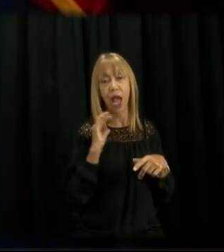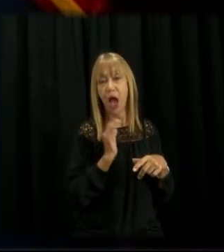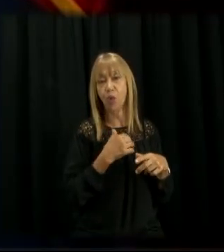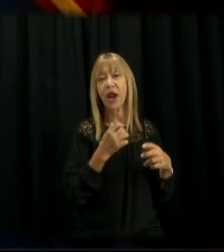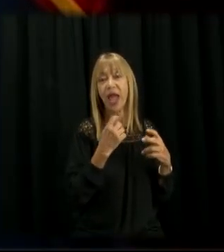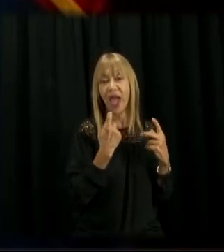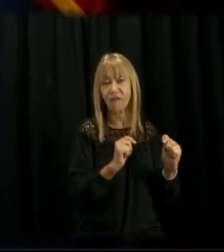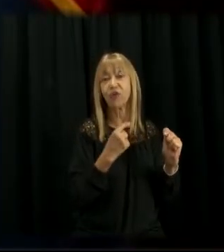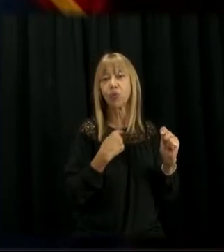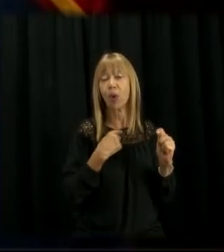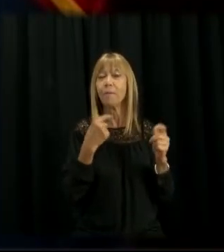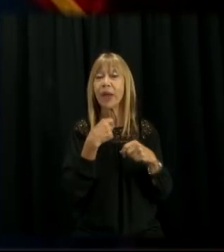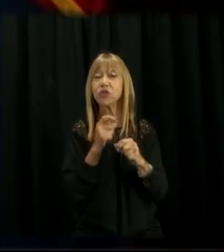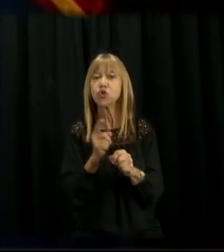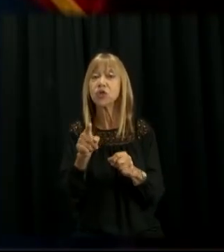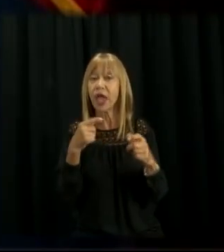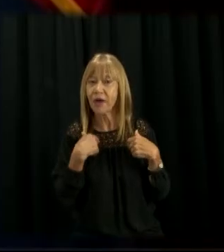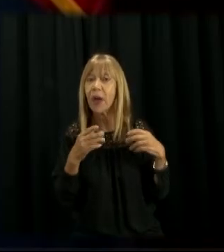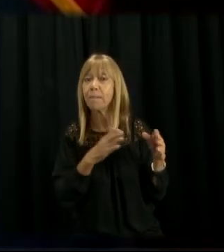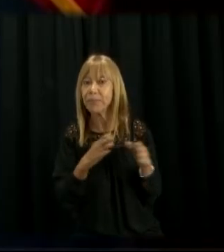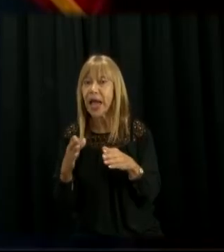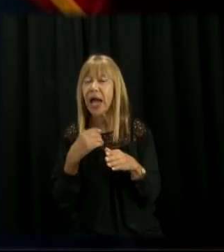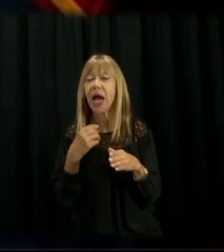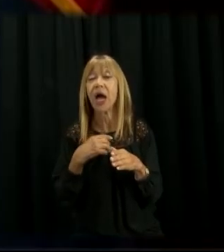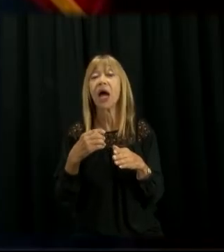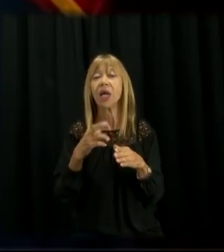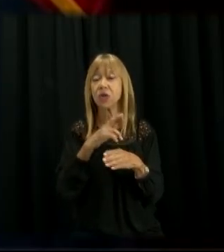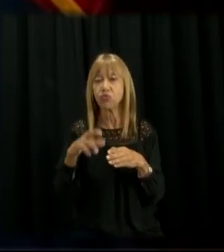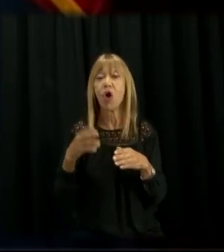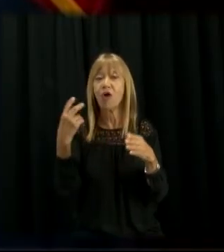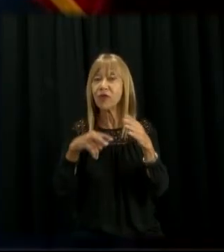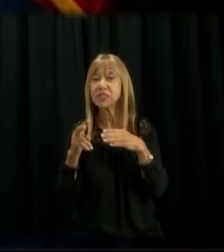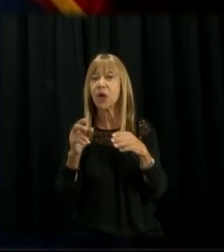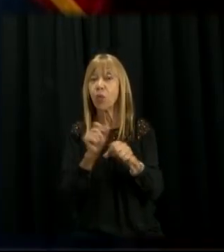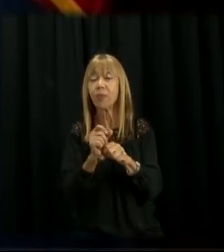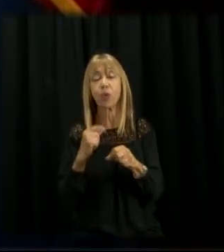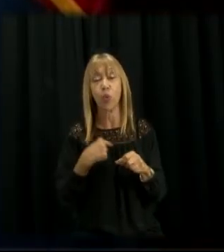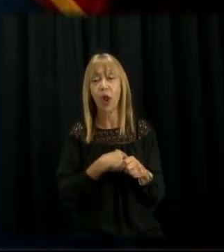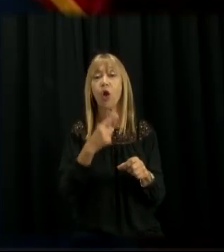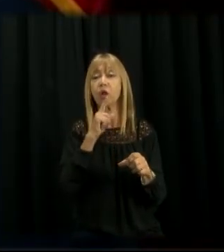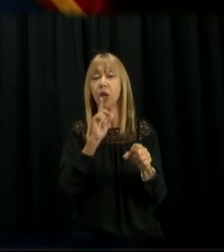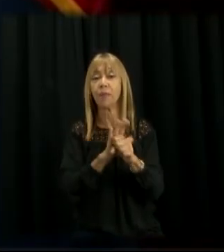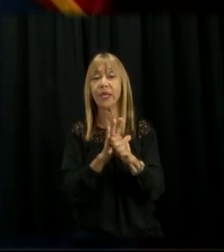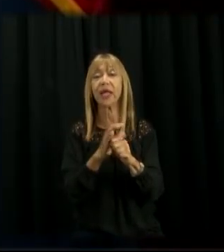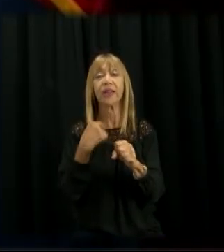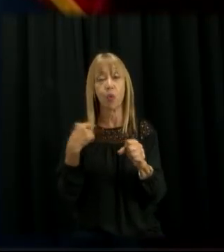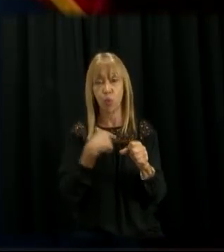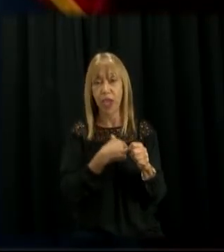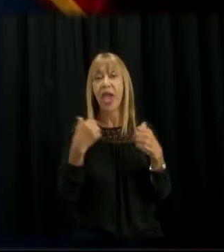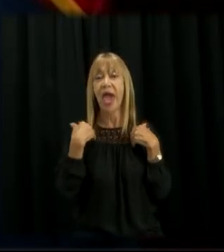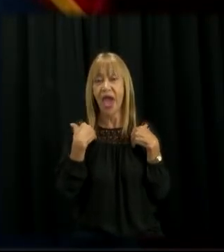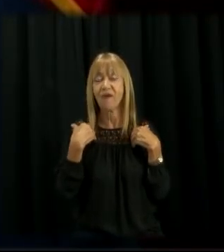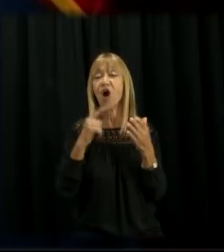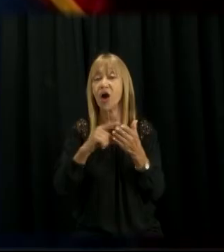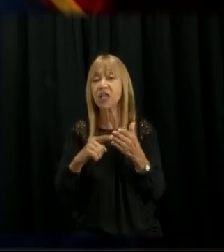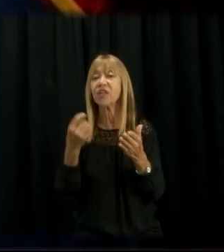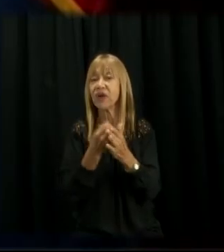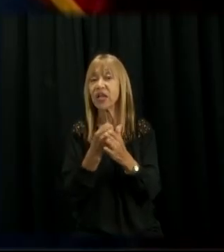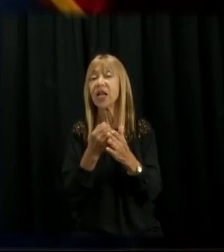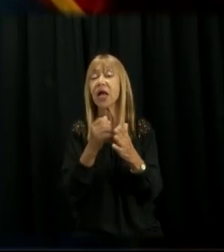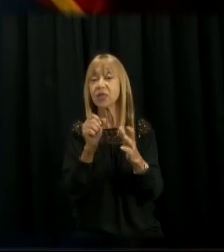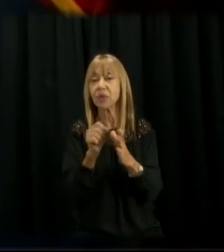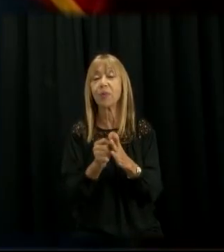depende solamente de nuestros esfuerzos, pero aseguraremos de que tengan ese plan, porque estamos